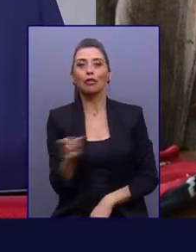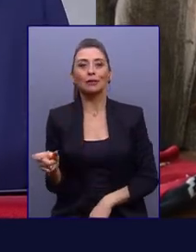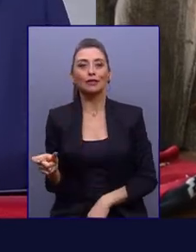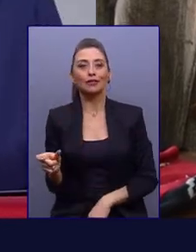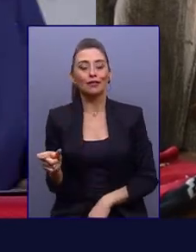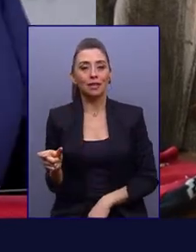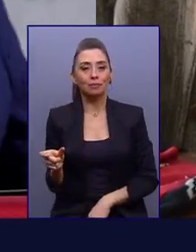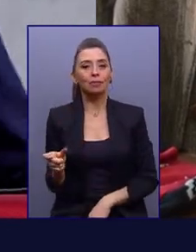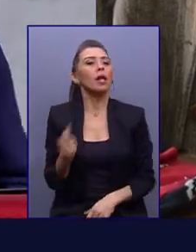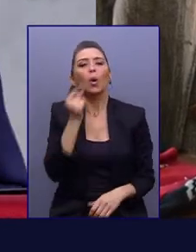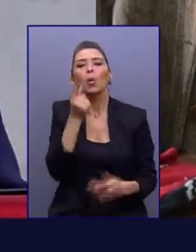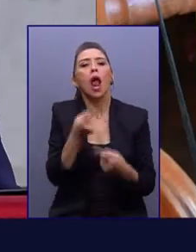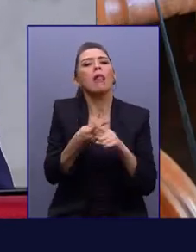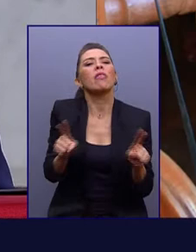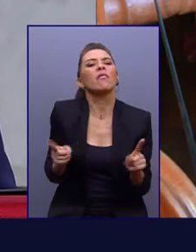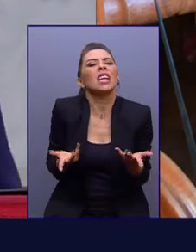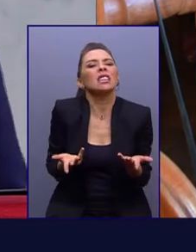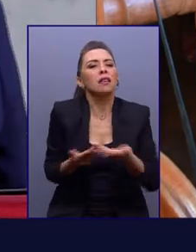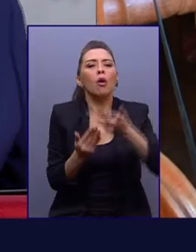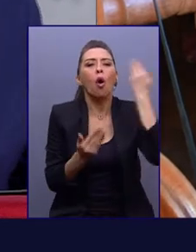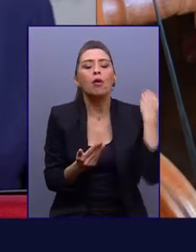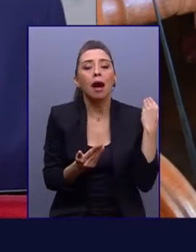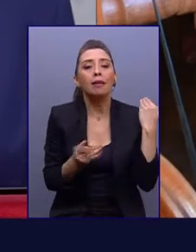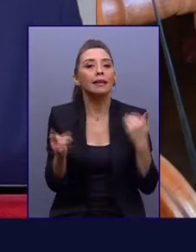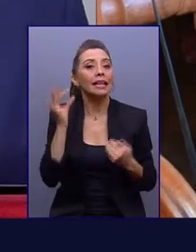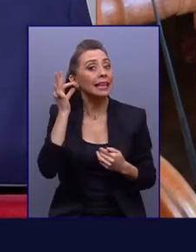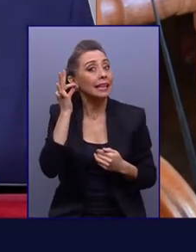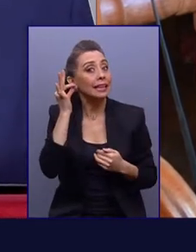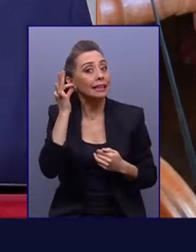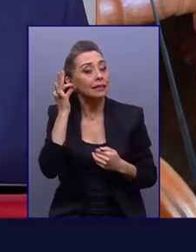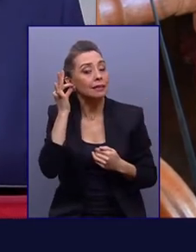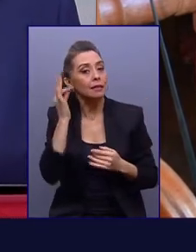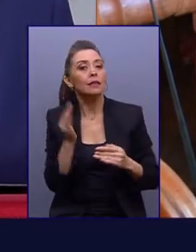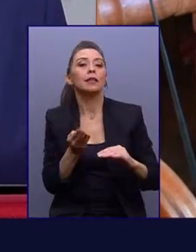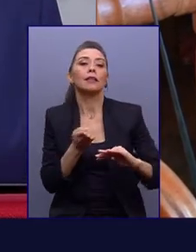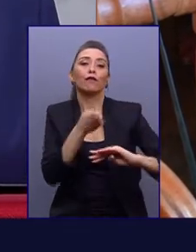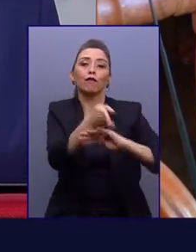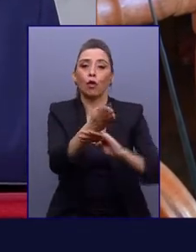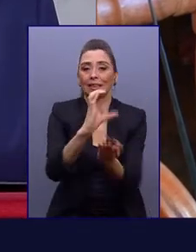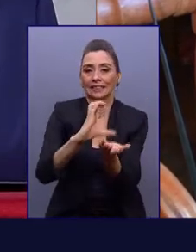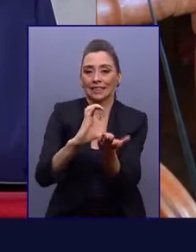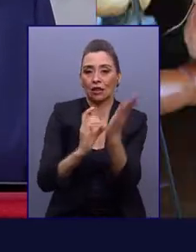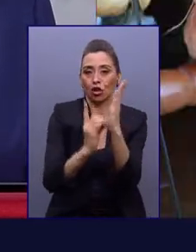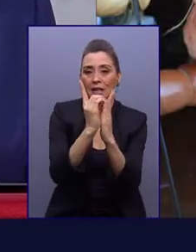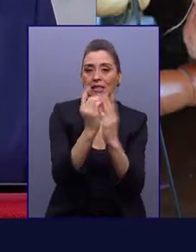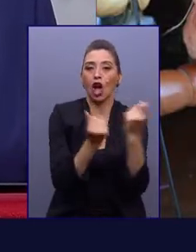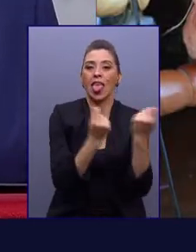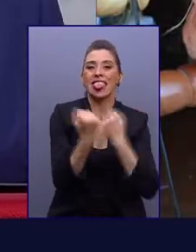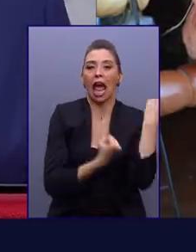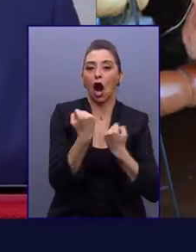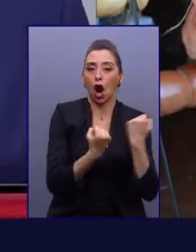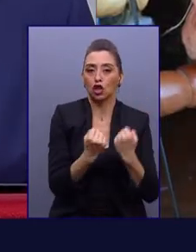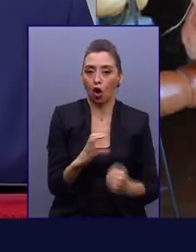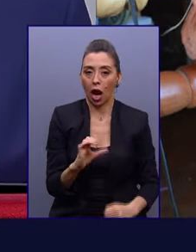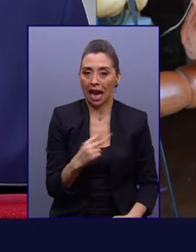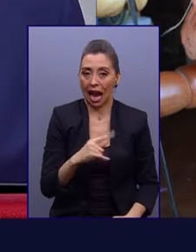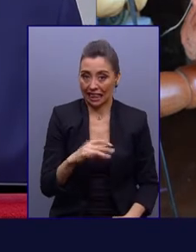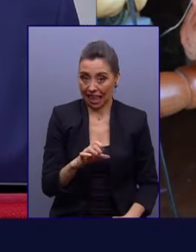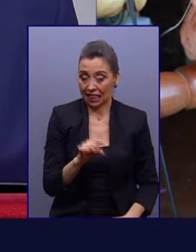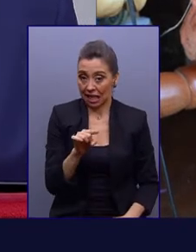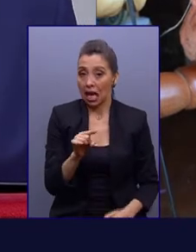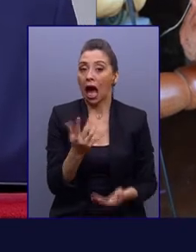personas. ¿Cuál fue la diferencia? Que pudo acudir al Centro de Desarrollo de Negocios de Cañete, uno